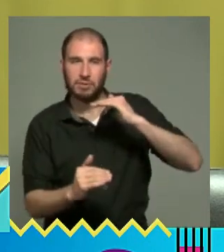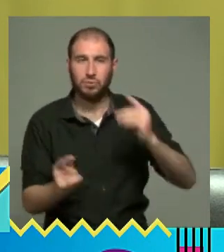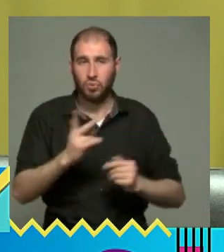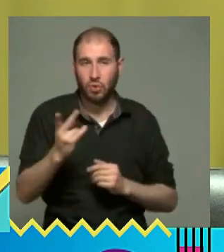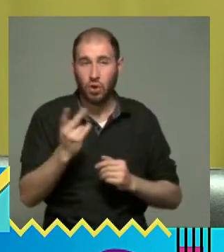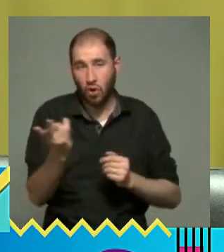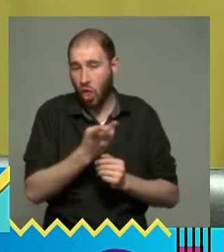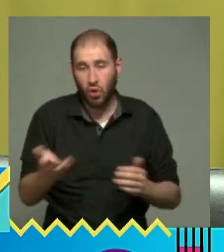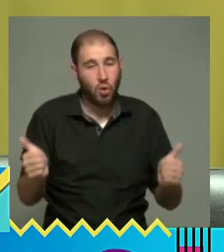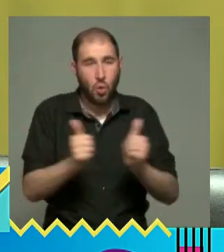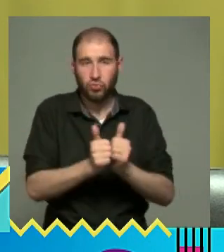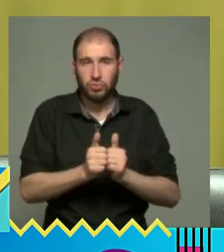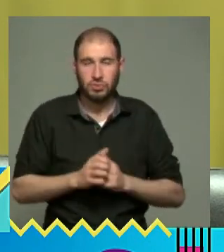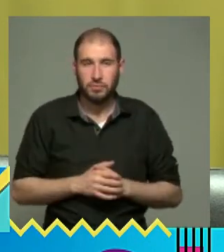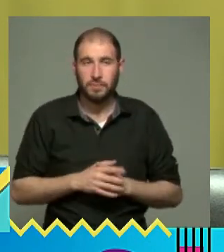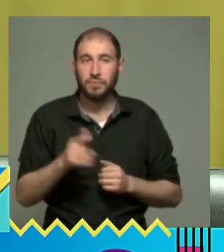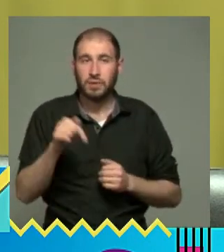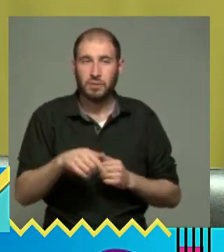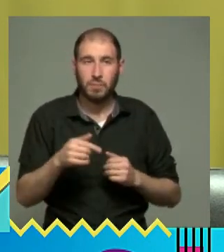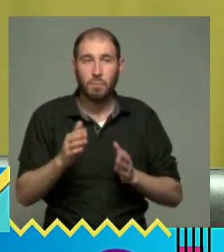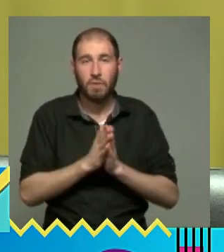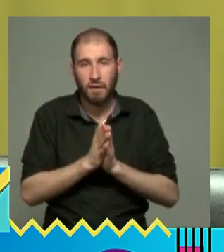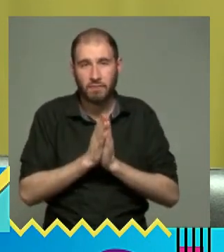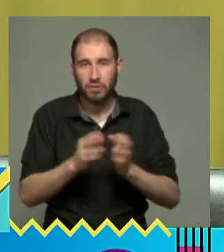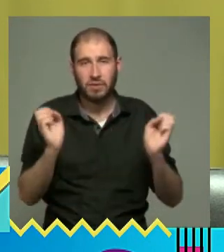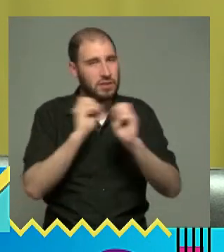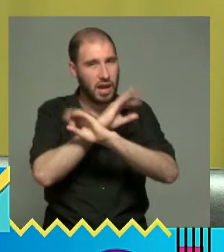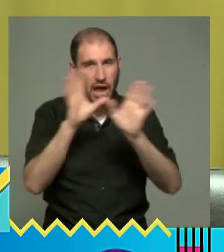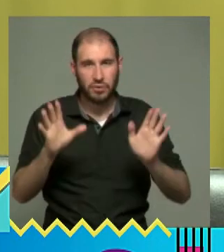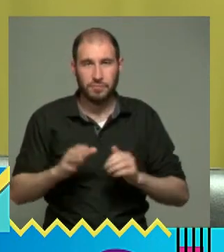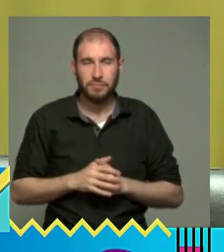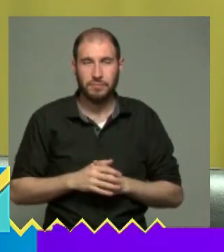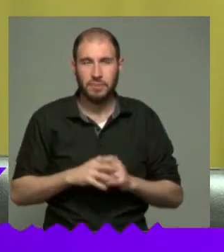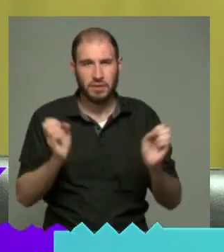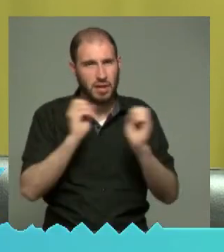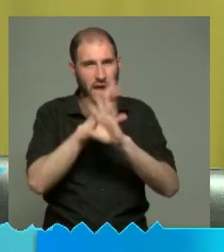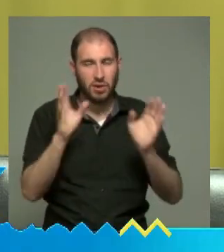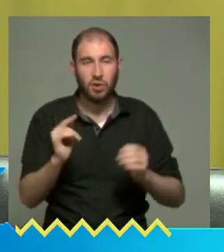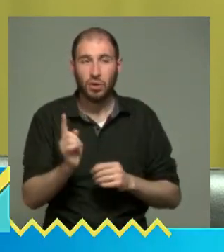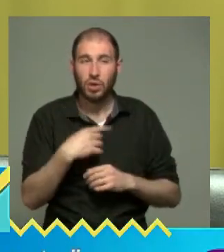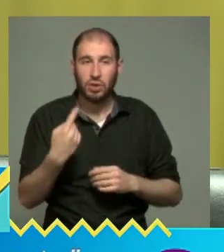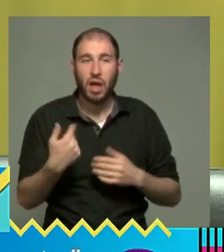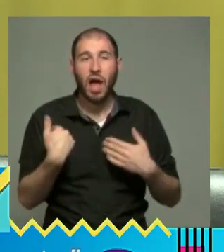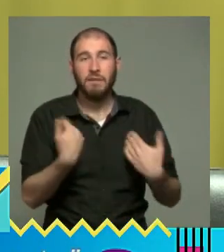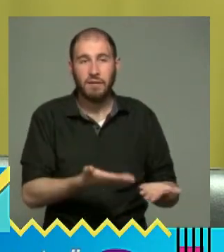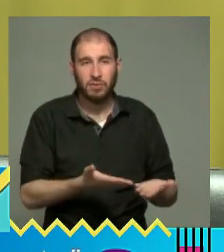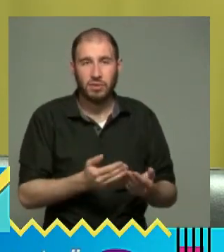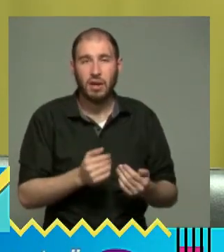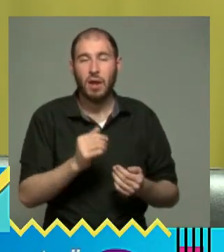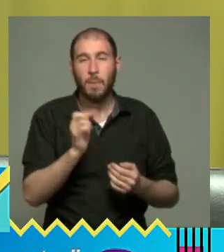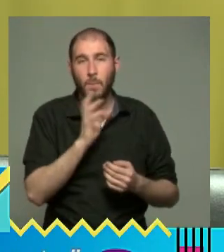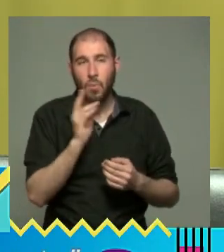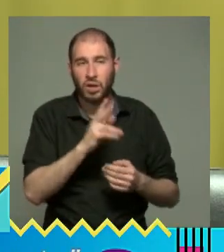dos van en conjunto. Y eso es algo que quiero, por favor, que quede clarísimo. Clarísimo. Nosotros estamos a favor de la mujer y de